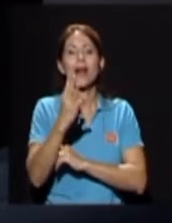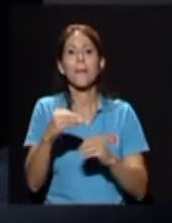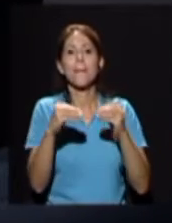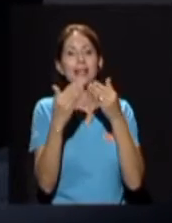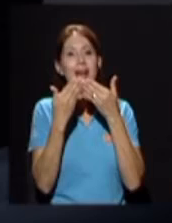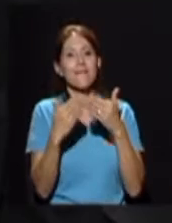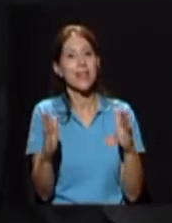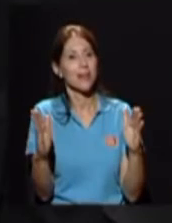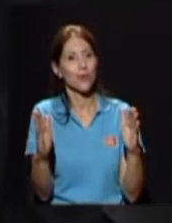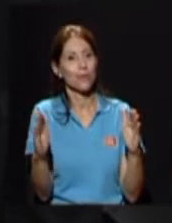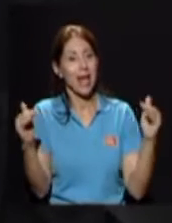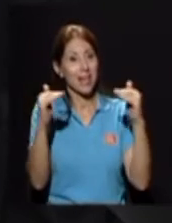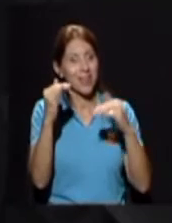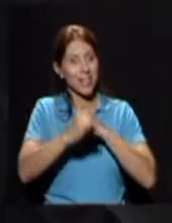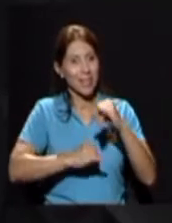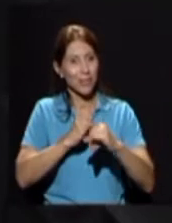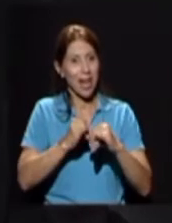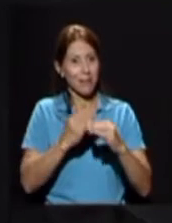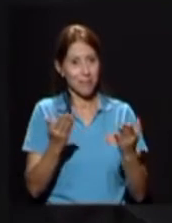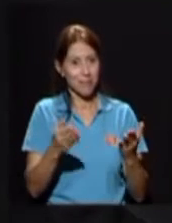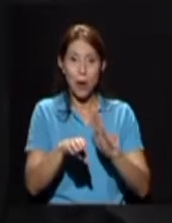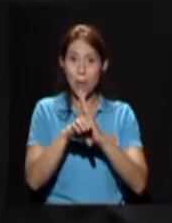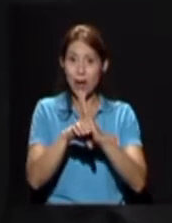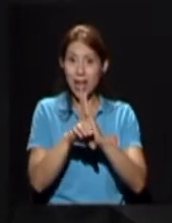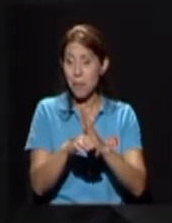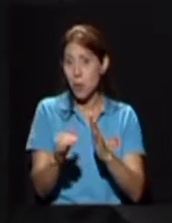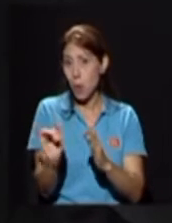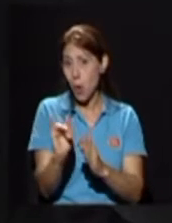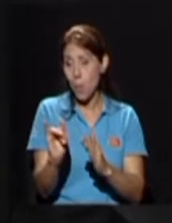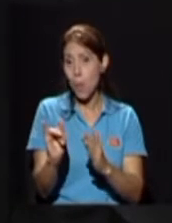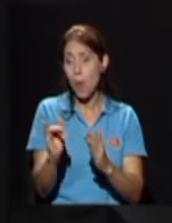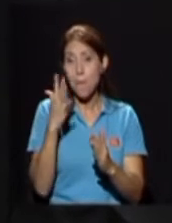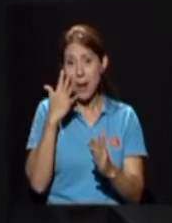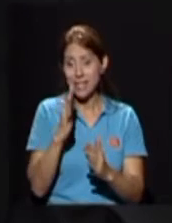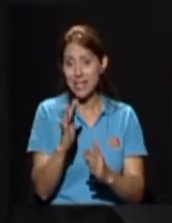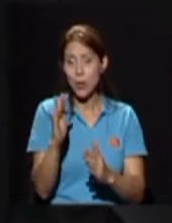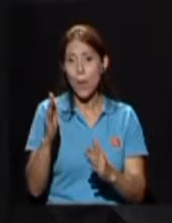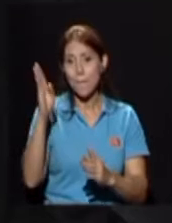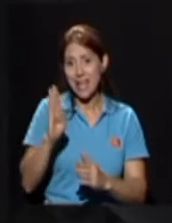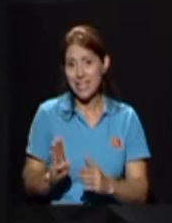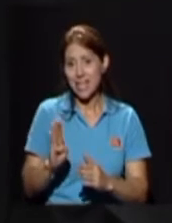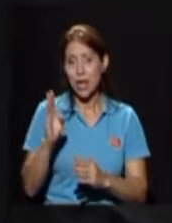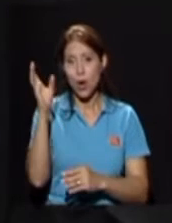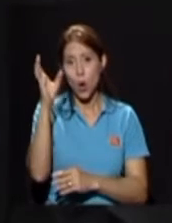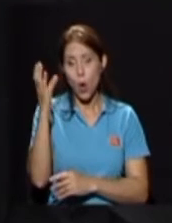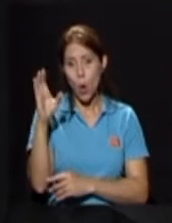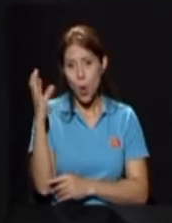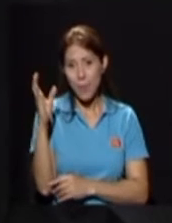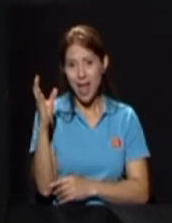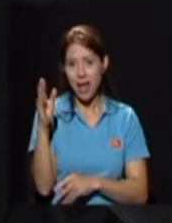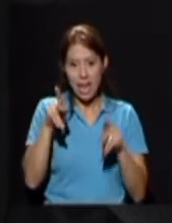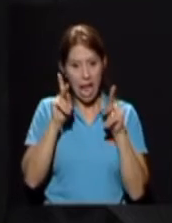nivel internacional, como en Brasil y en Colombia, que son países cercanos y que tienen modelos semejantes, donde la gente puede llegar